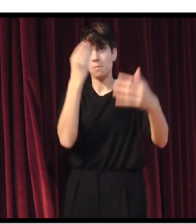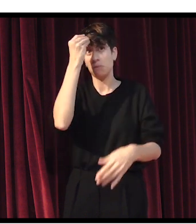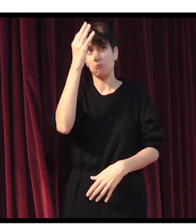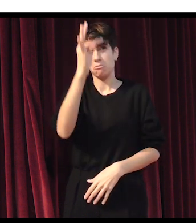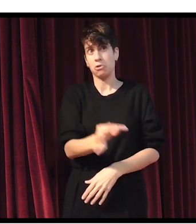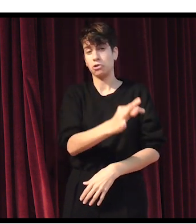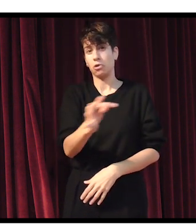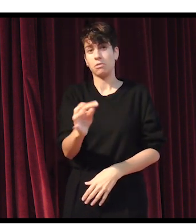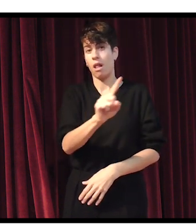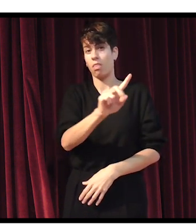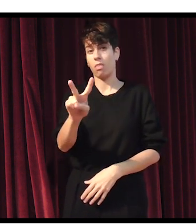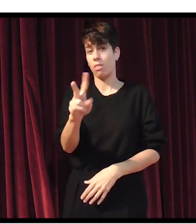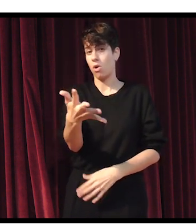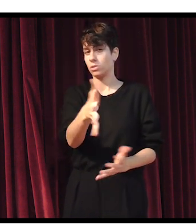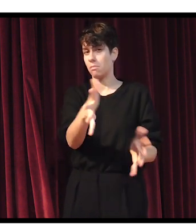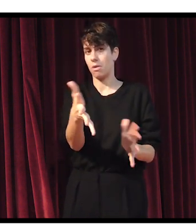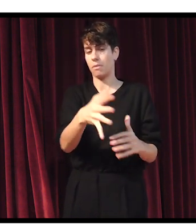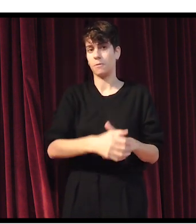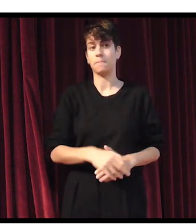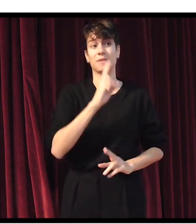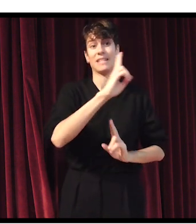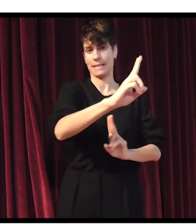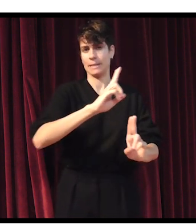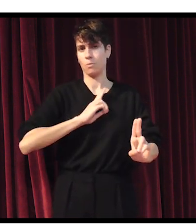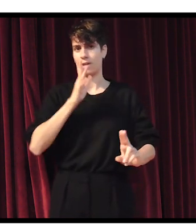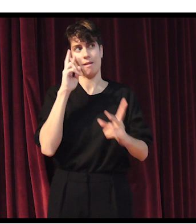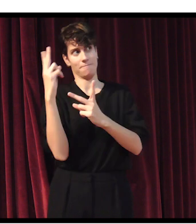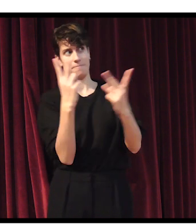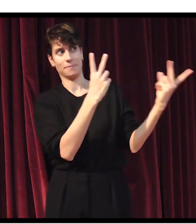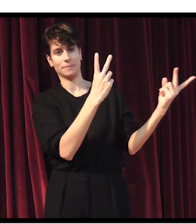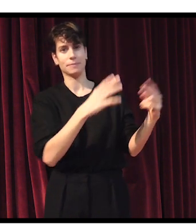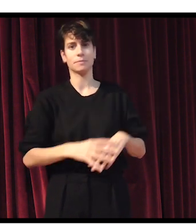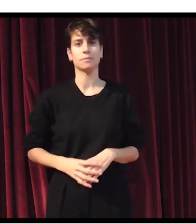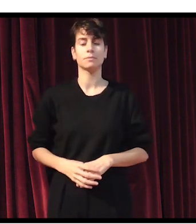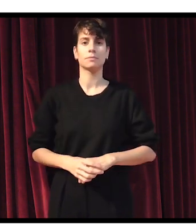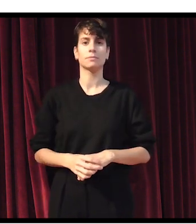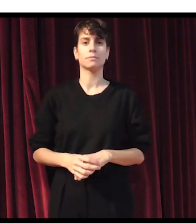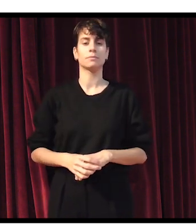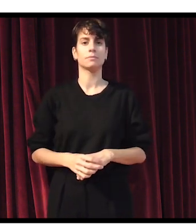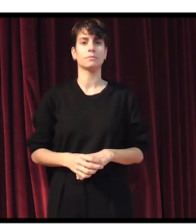12 aproximadamente. La respuesta que recibimos fue esta, la que está viendo.